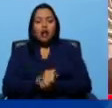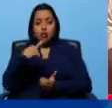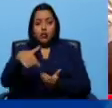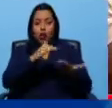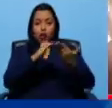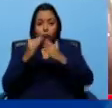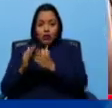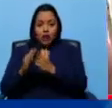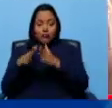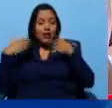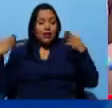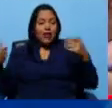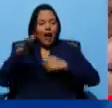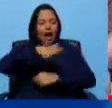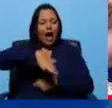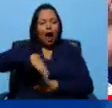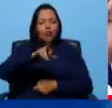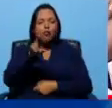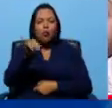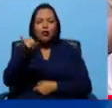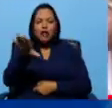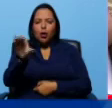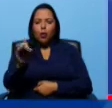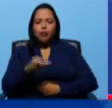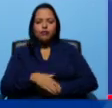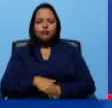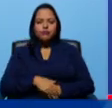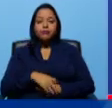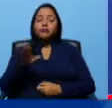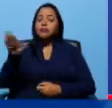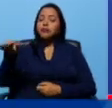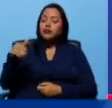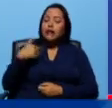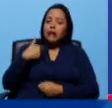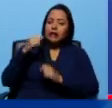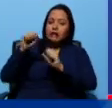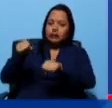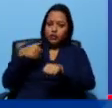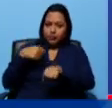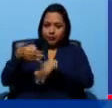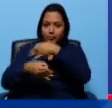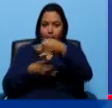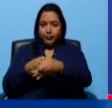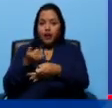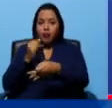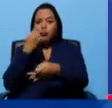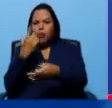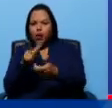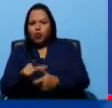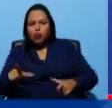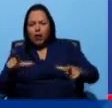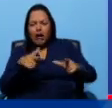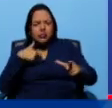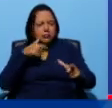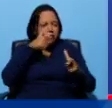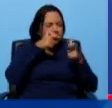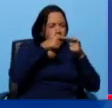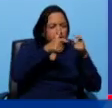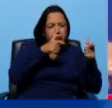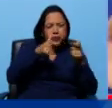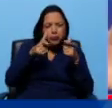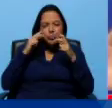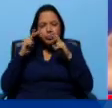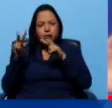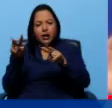comuna Gran Campo Rico. Correcto. Mira, Gabriela, aquí vi buenos espacios, lo que he podido observar.